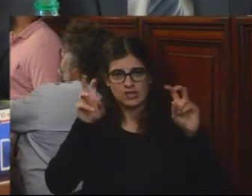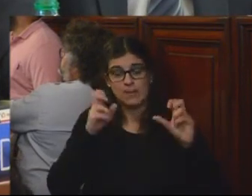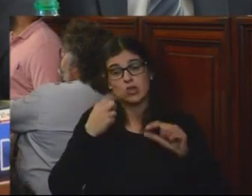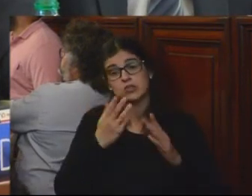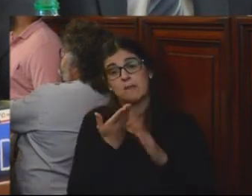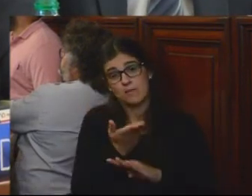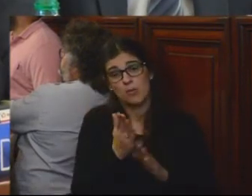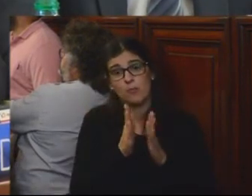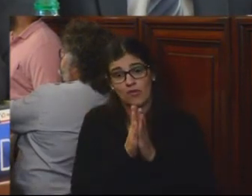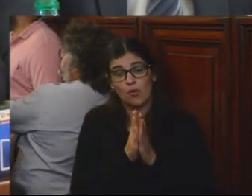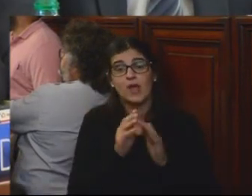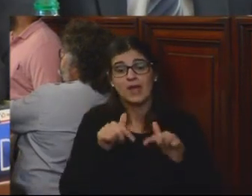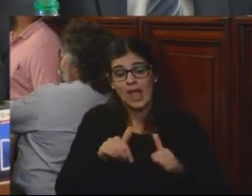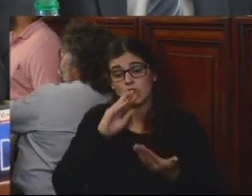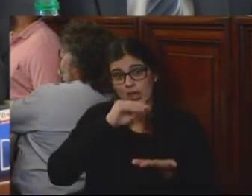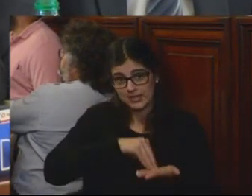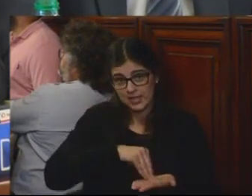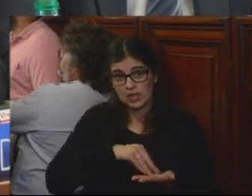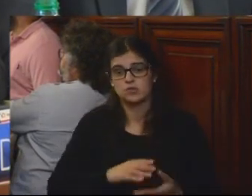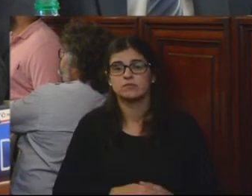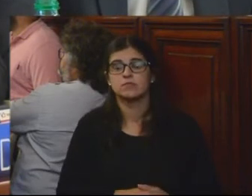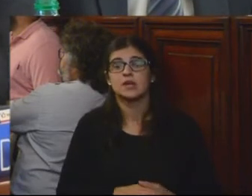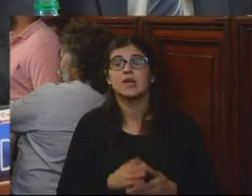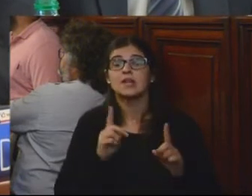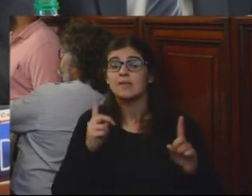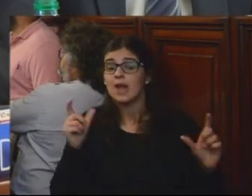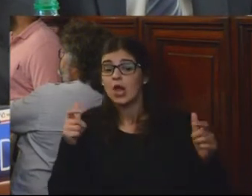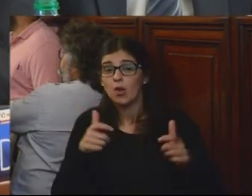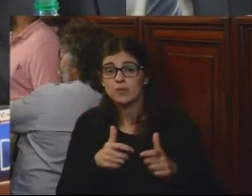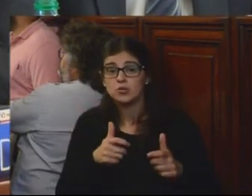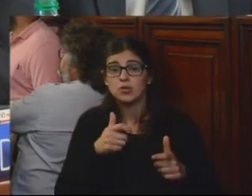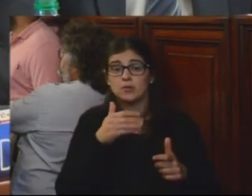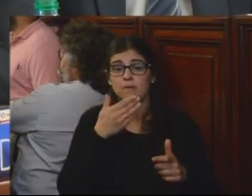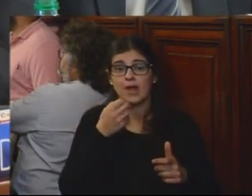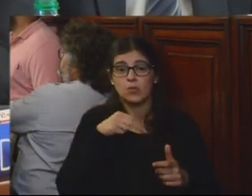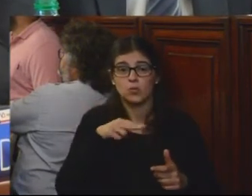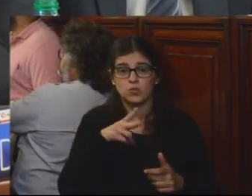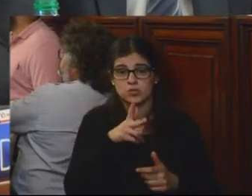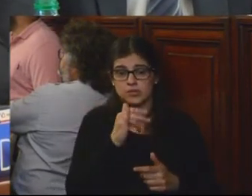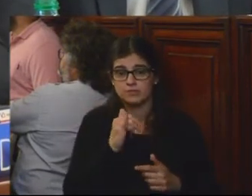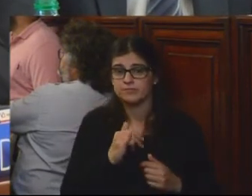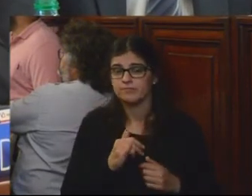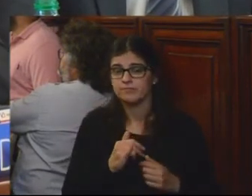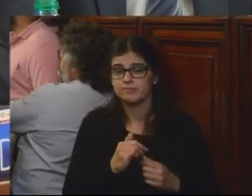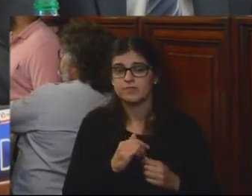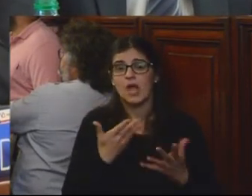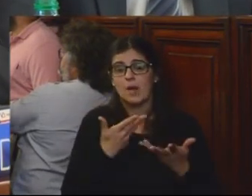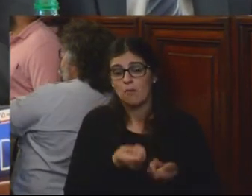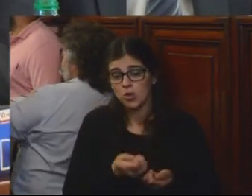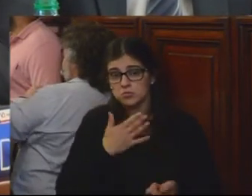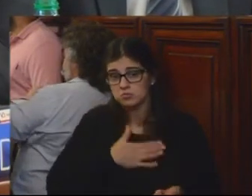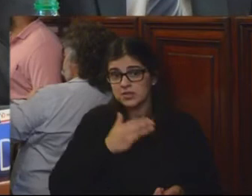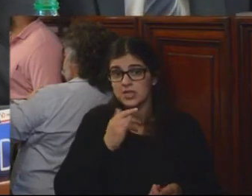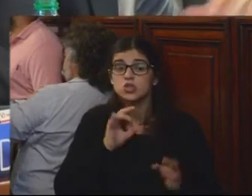pido por favor que esto quede asentado y el comisión de la noche acuerdo plenamente lógico que